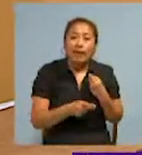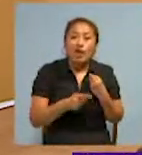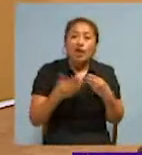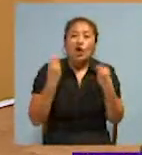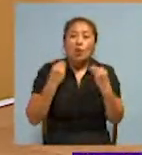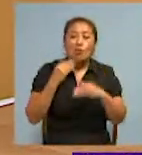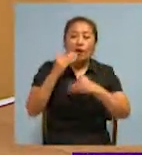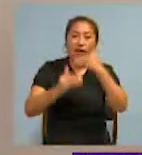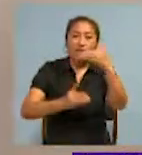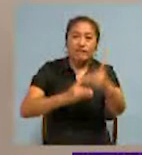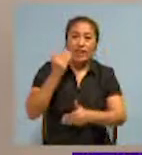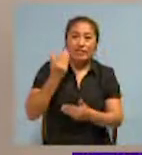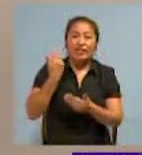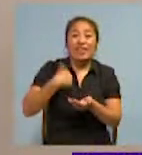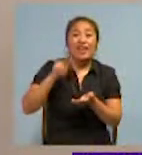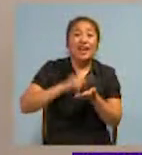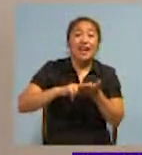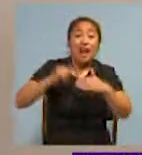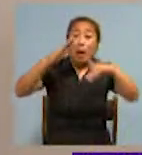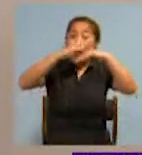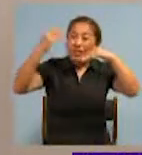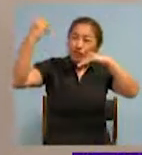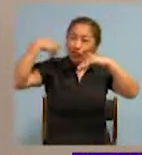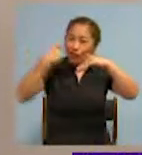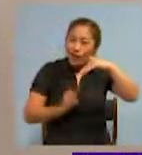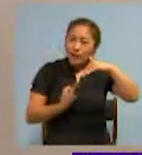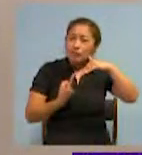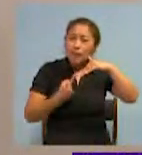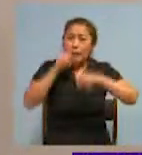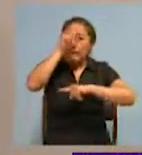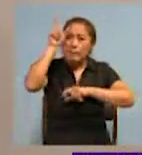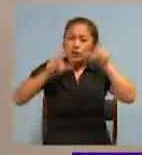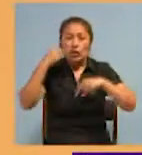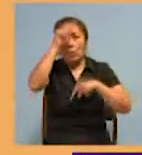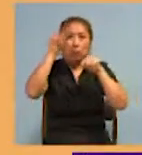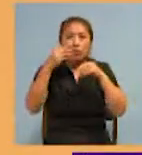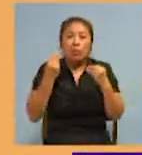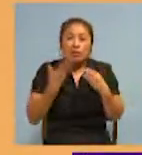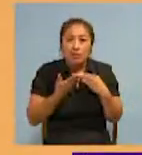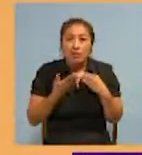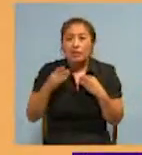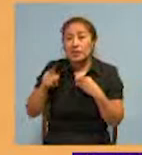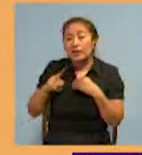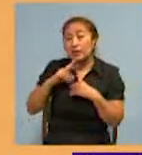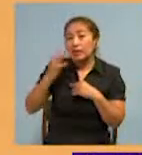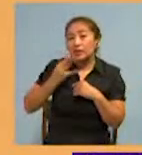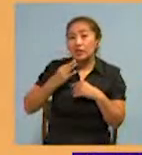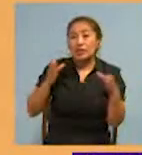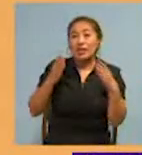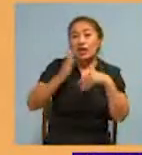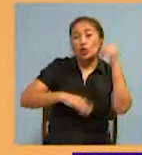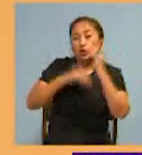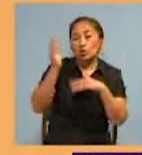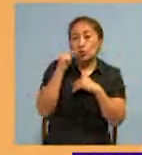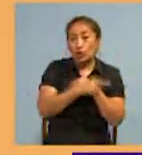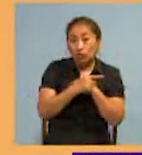avanzando las obras del parque solar causaría mucha gente se está preguntando cómo continúan los trabajos allí bueno en realidad nosotros desde el ministerio de infraestructura